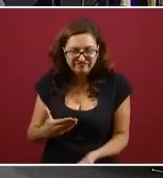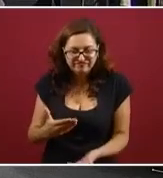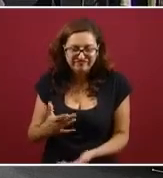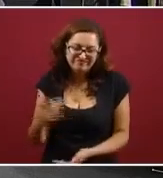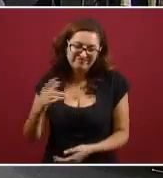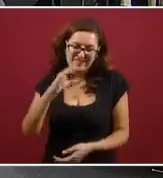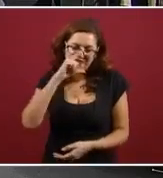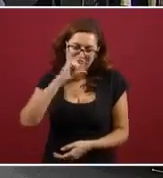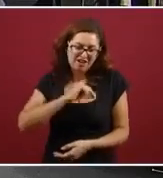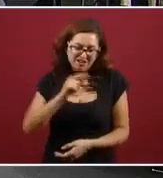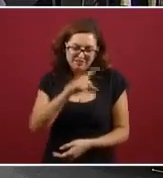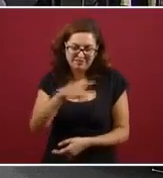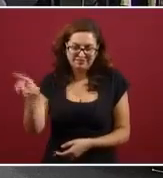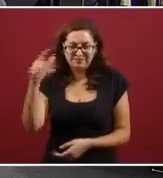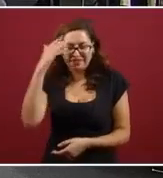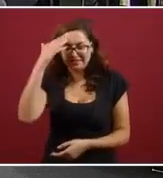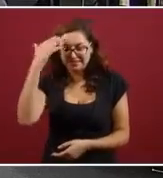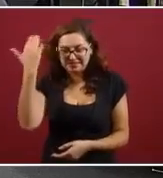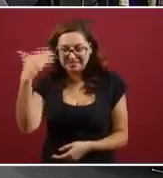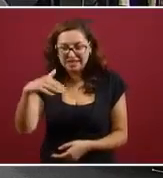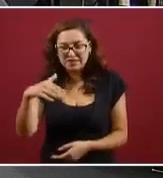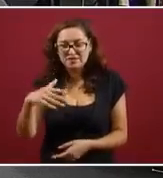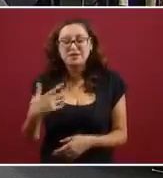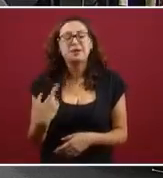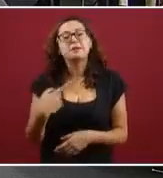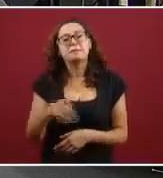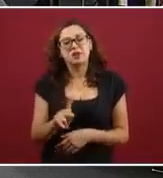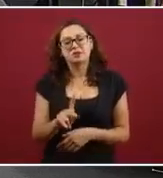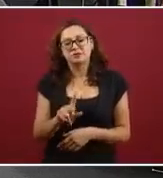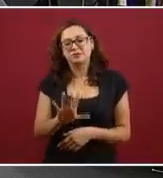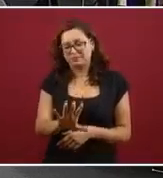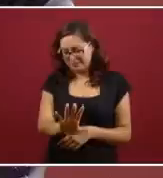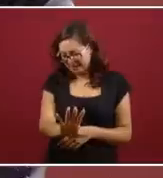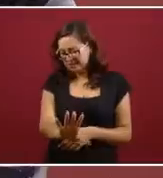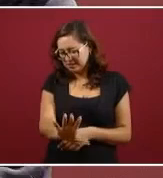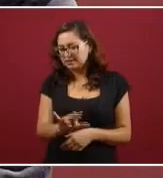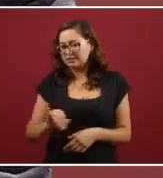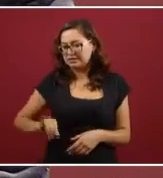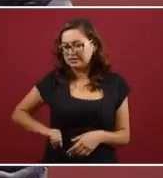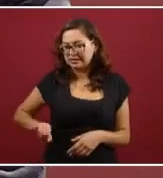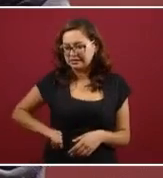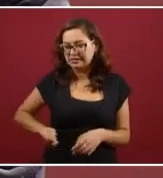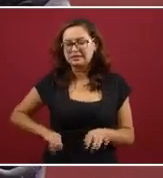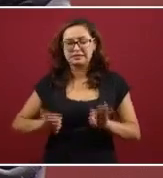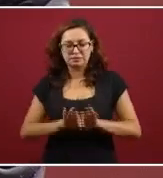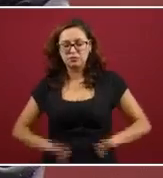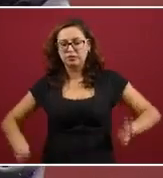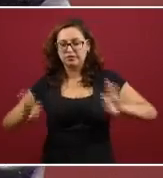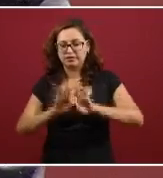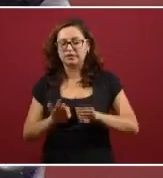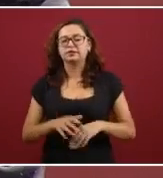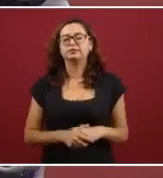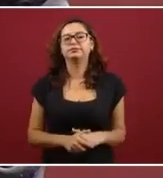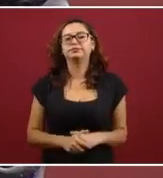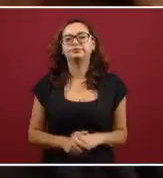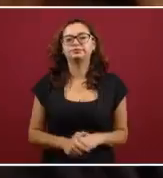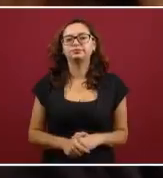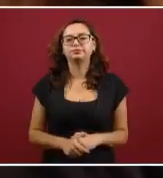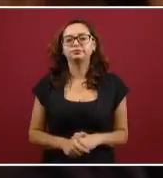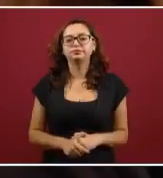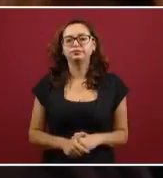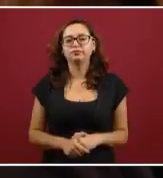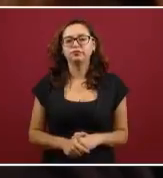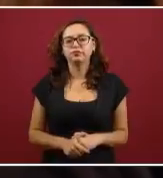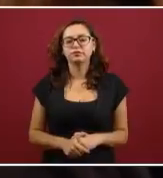lo sabemos. Oiga, presidente. Pero no, es que es muy interesante esto que te voy a comentar. Entonces llegó el momento,